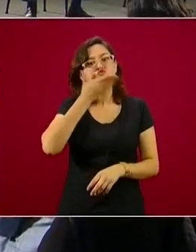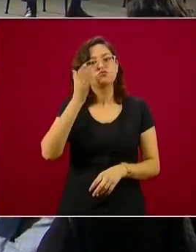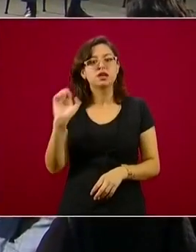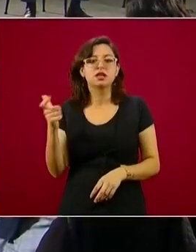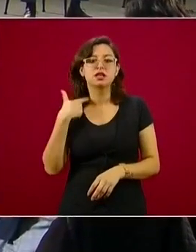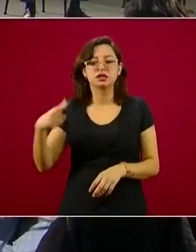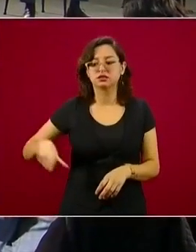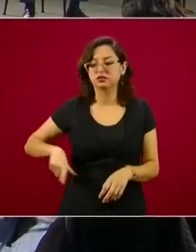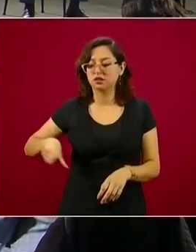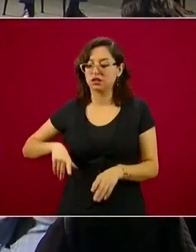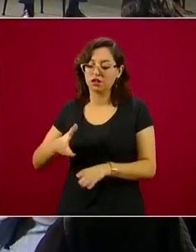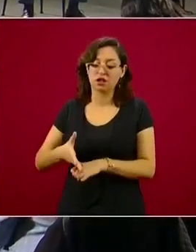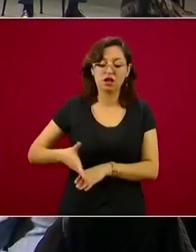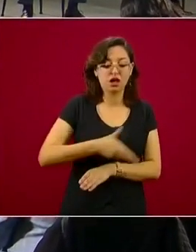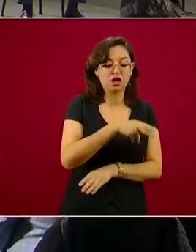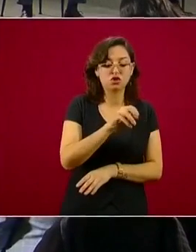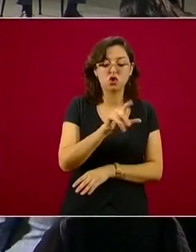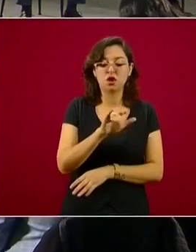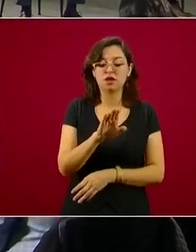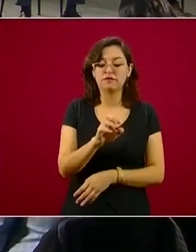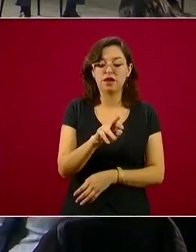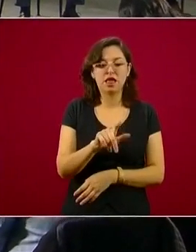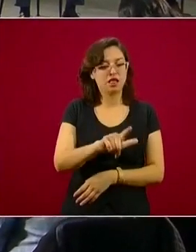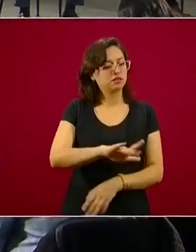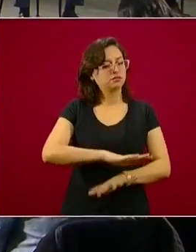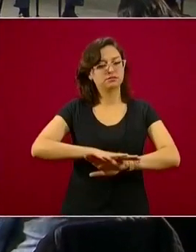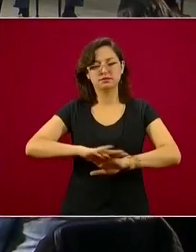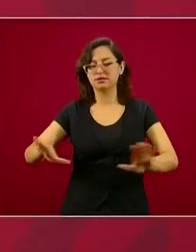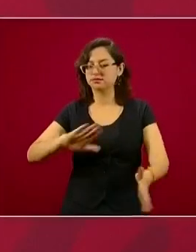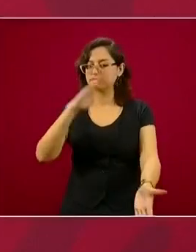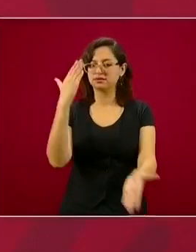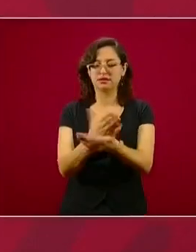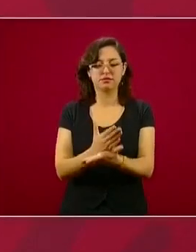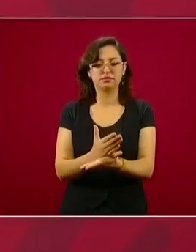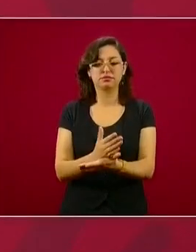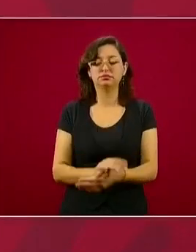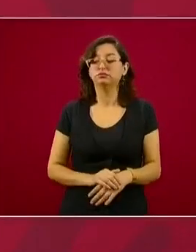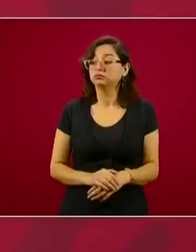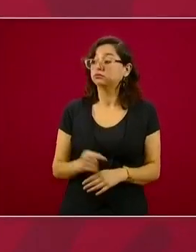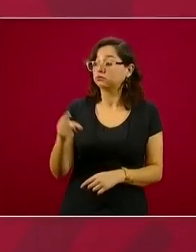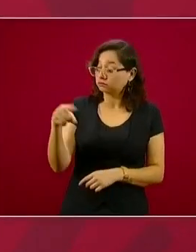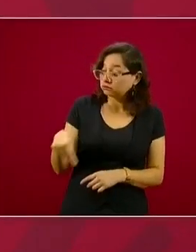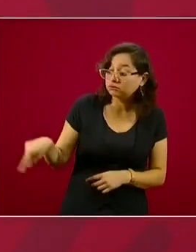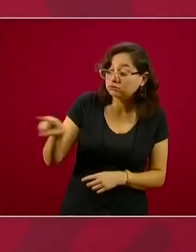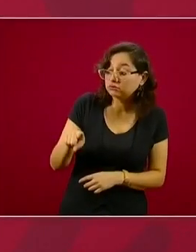están en todos sus derechos de acudir